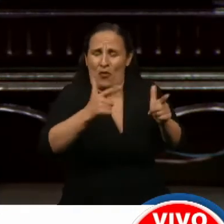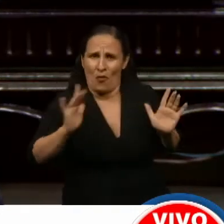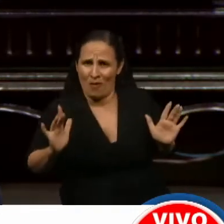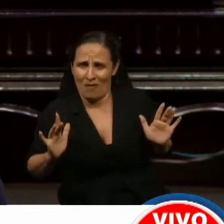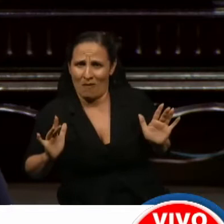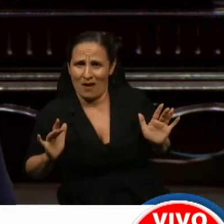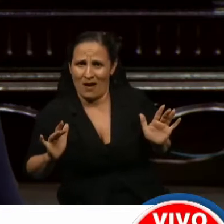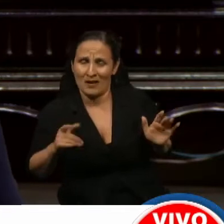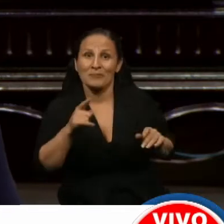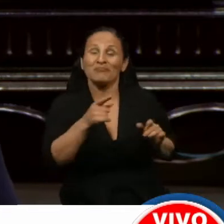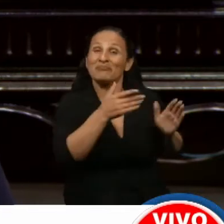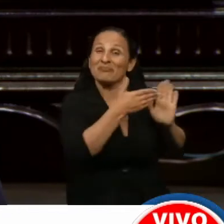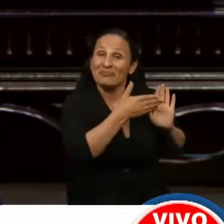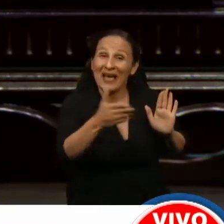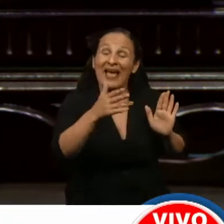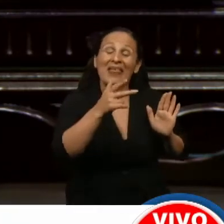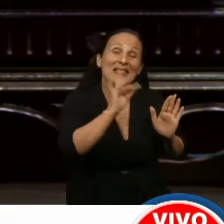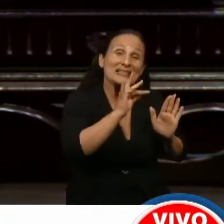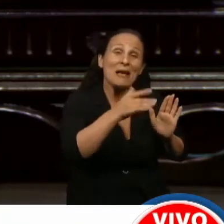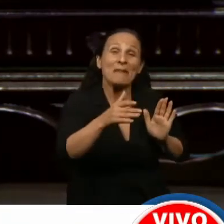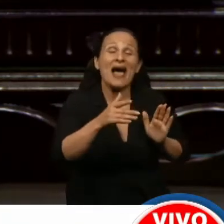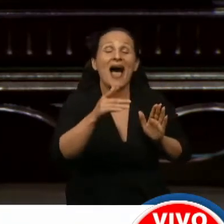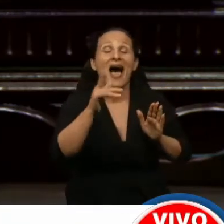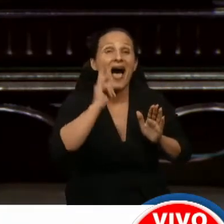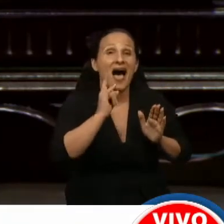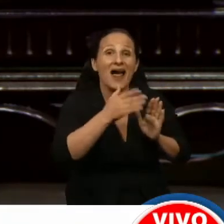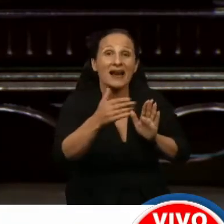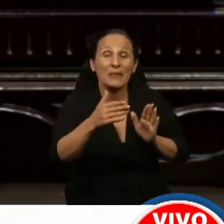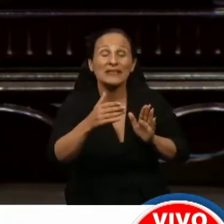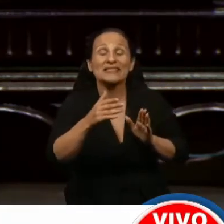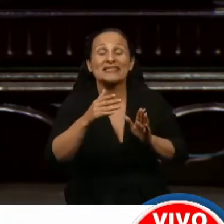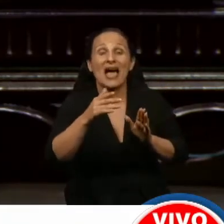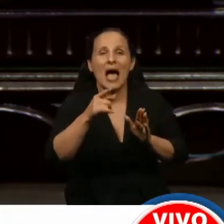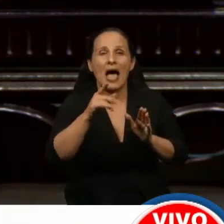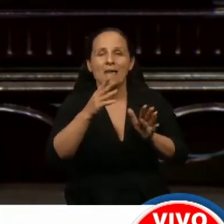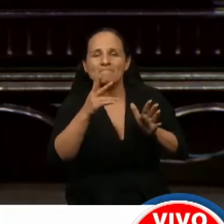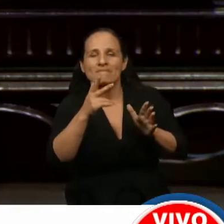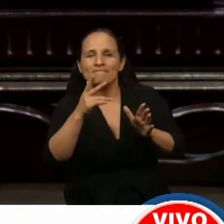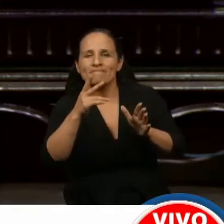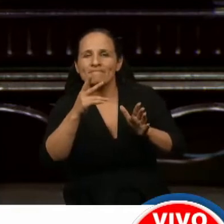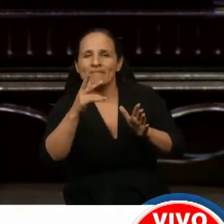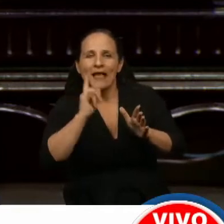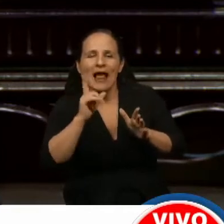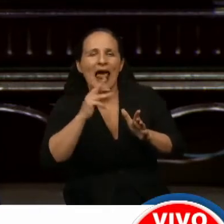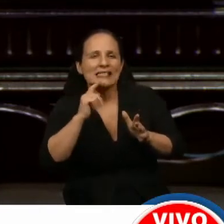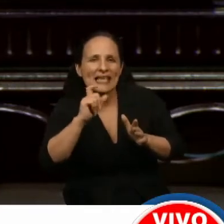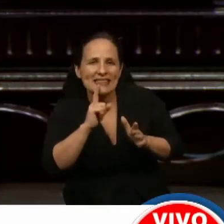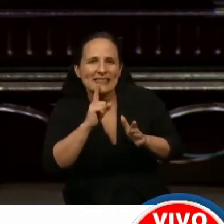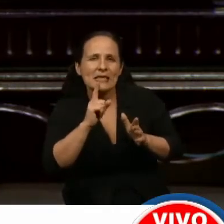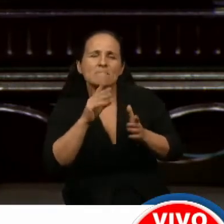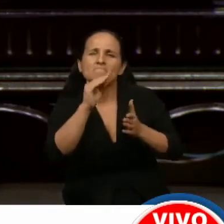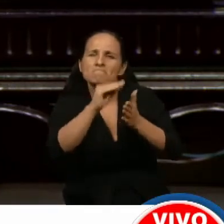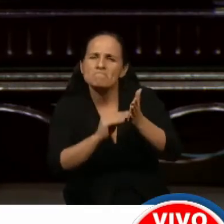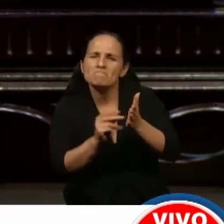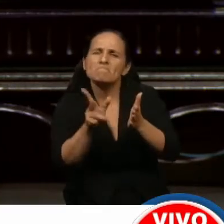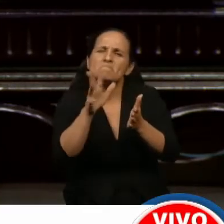hasta el día de la publicación del artículo de la revista estadounidense de Lancet, la medianía de inscriptos